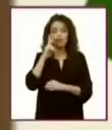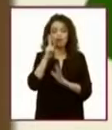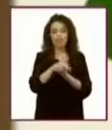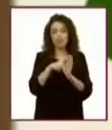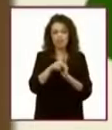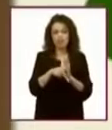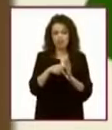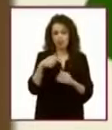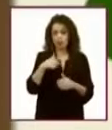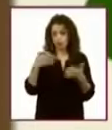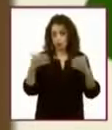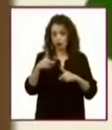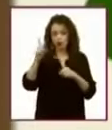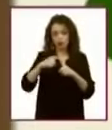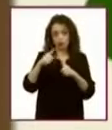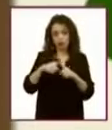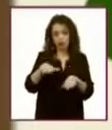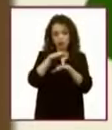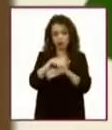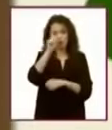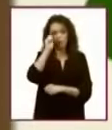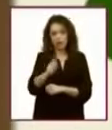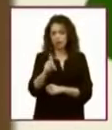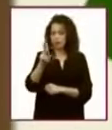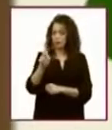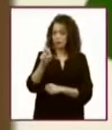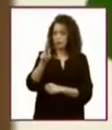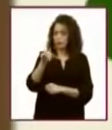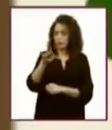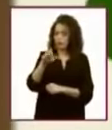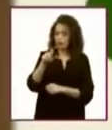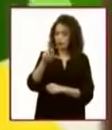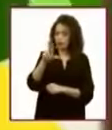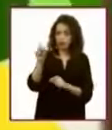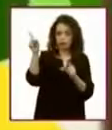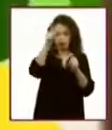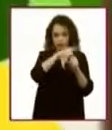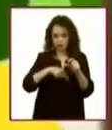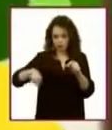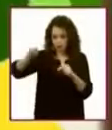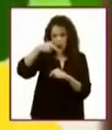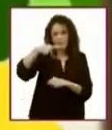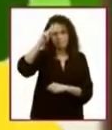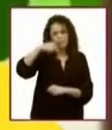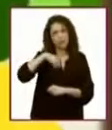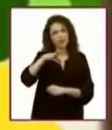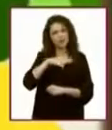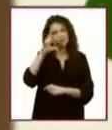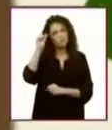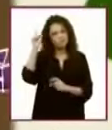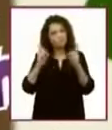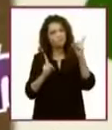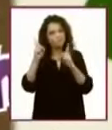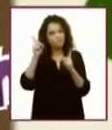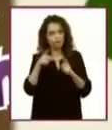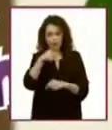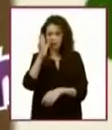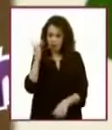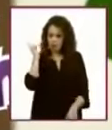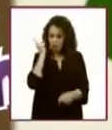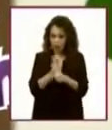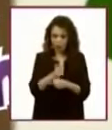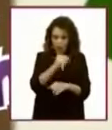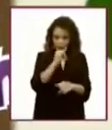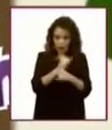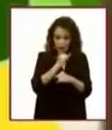haciendo mi tarea sobre el perímetro del círculo, pero me surgió una duda. ¿Ya lo encontraste en internet? ¿Sí? ¿Quieres